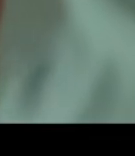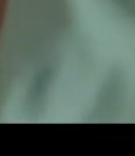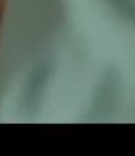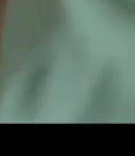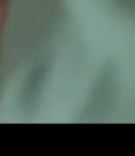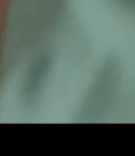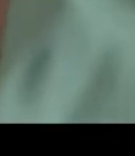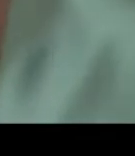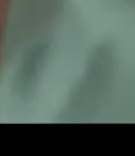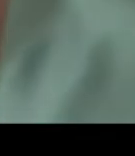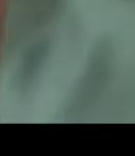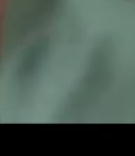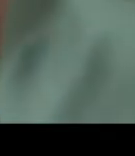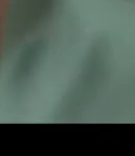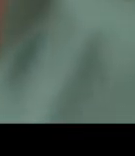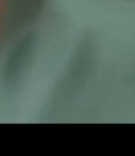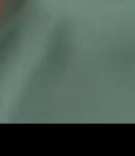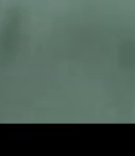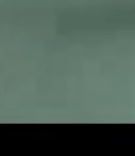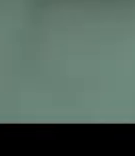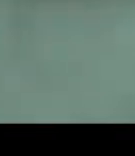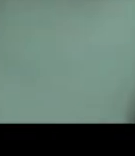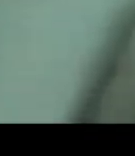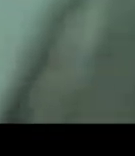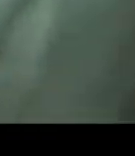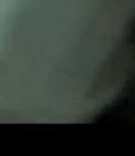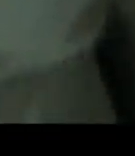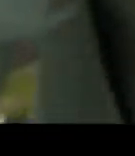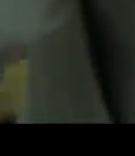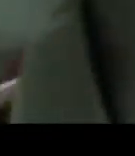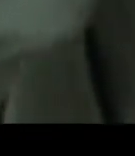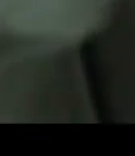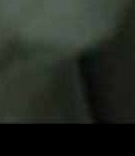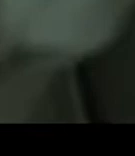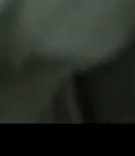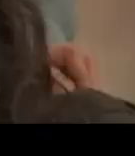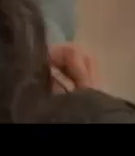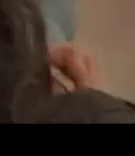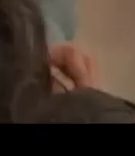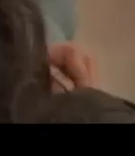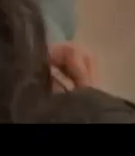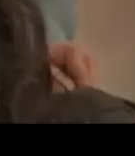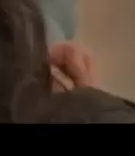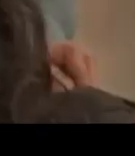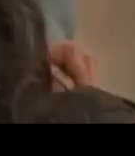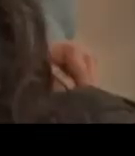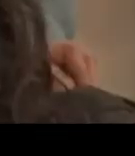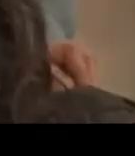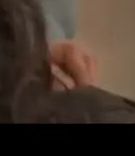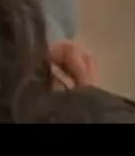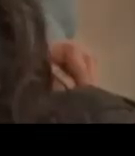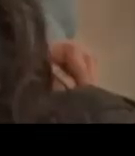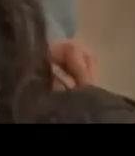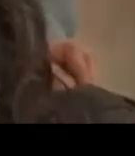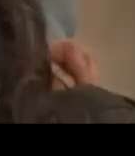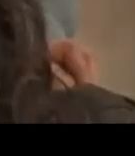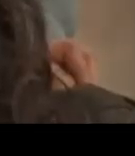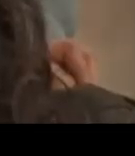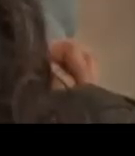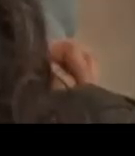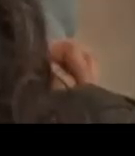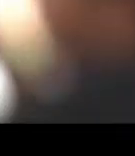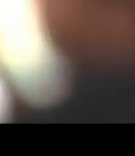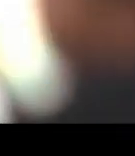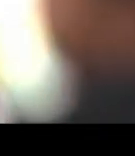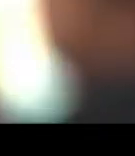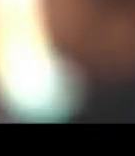endurecimiento de las medidas antimigrantes. Datos de la Secretaría de Gobernación muestran que en el primer cuatrimestre del año